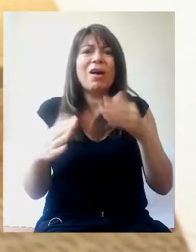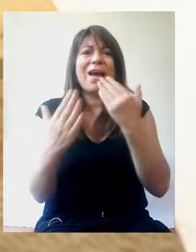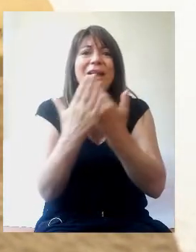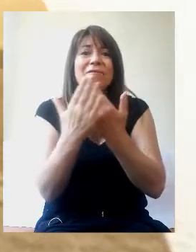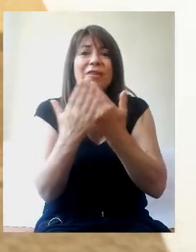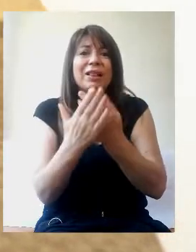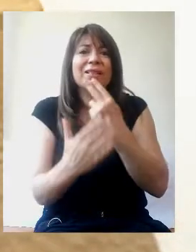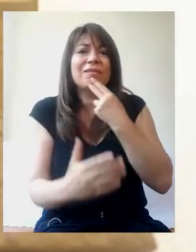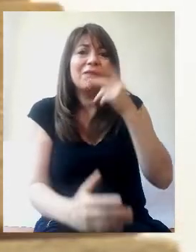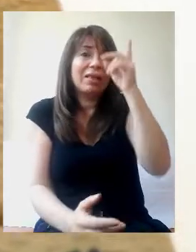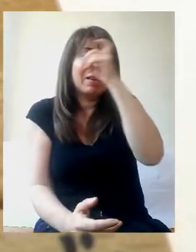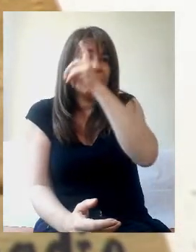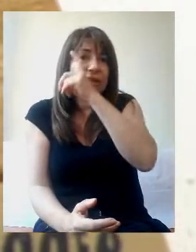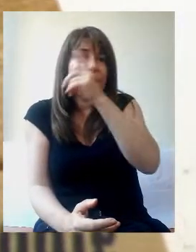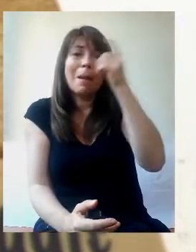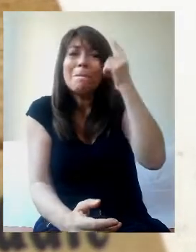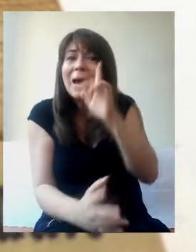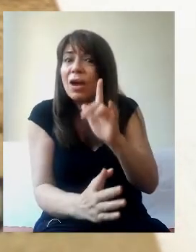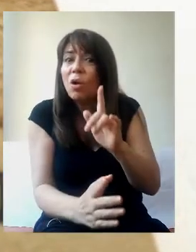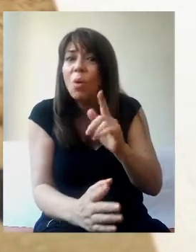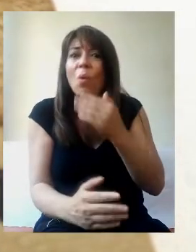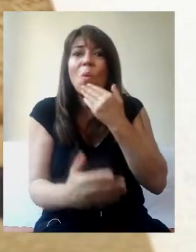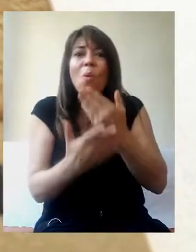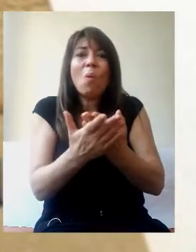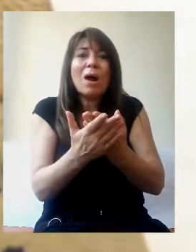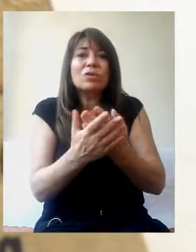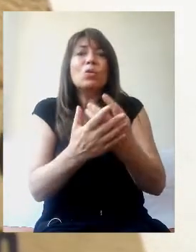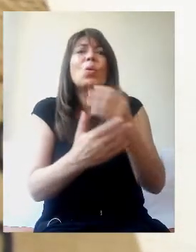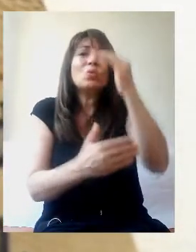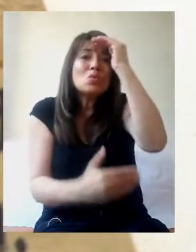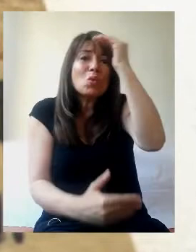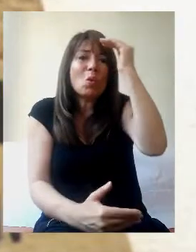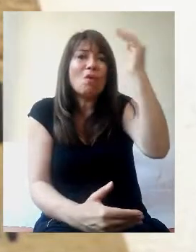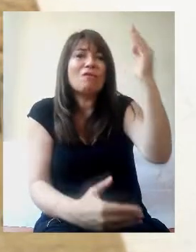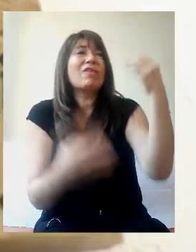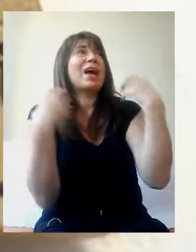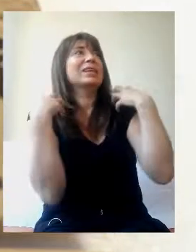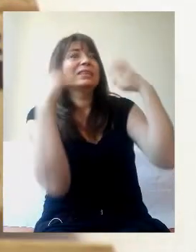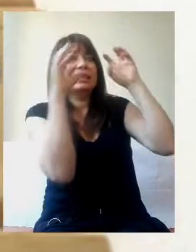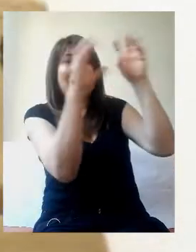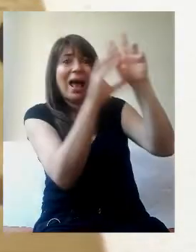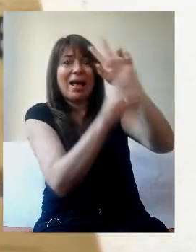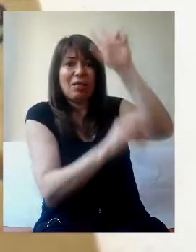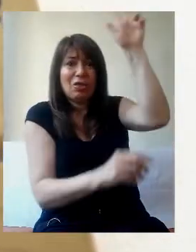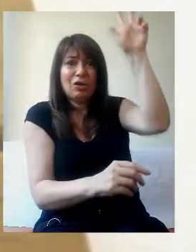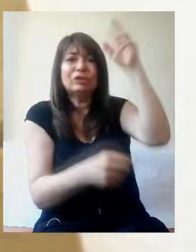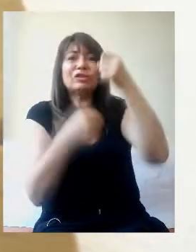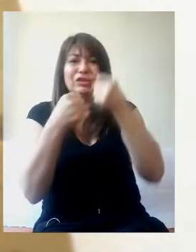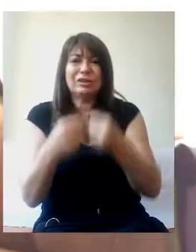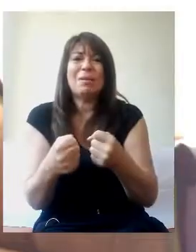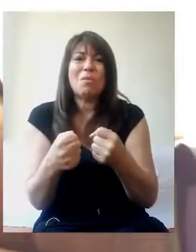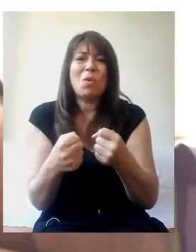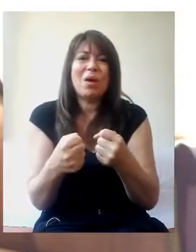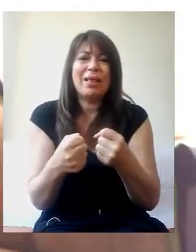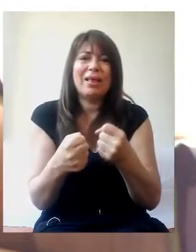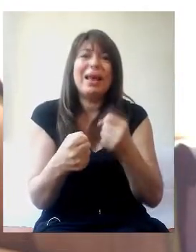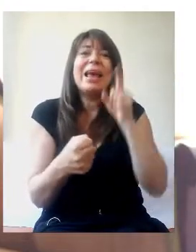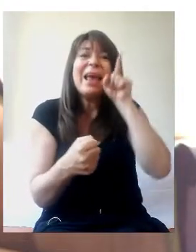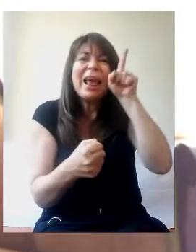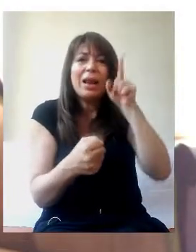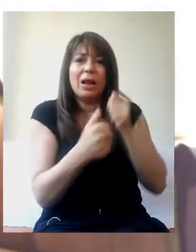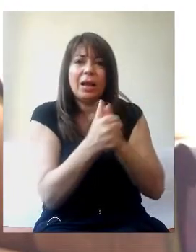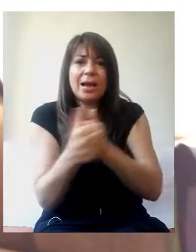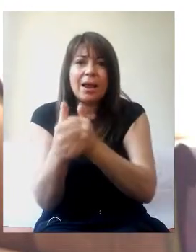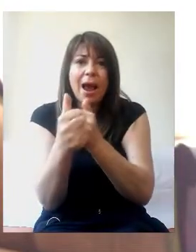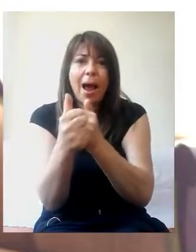vida muy difícil. Pero cuando pones tu confianza en Dios, con Él todo es posible. Él es quien